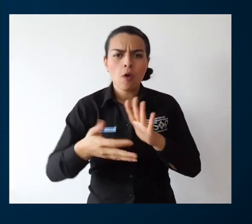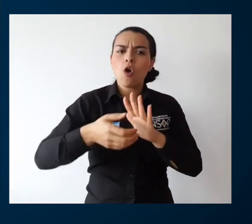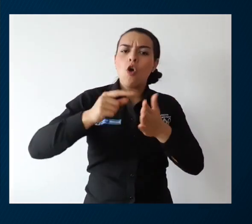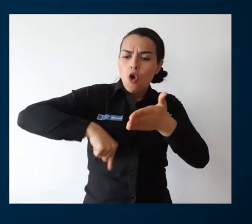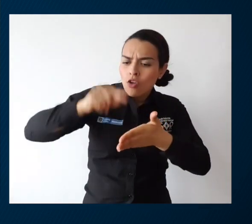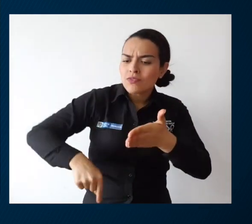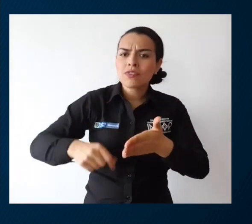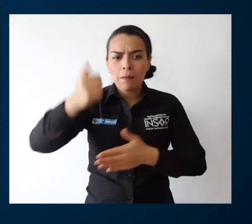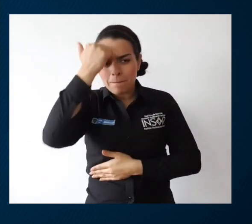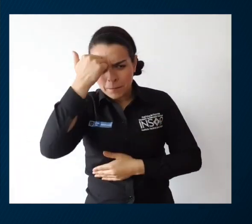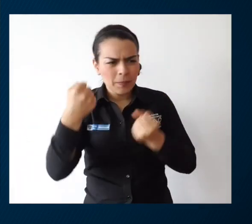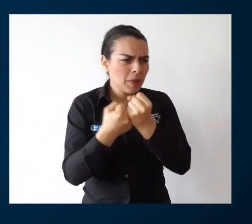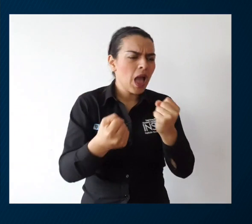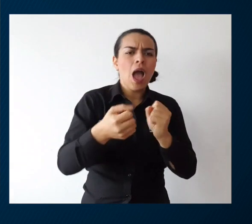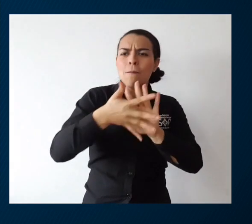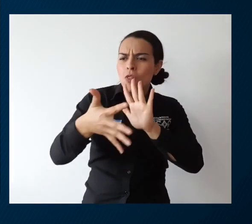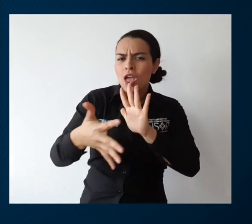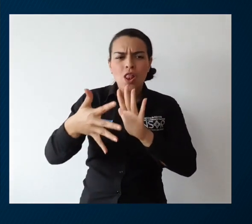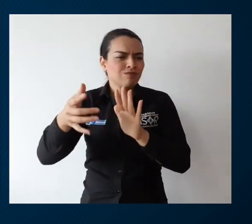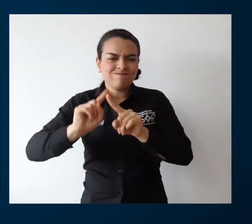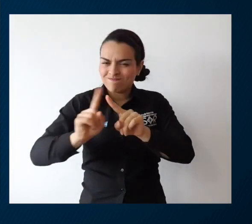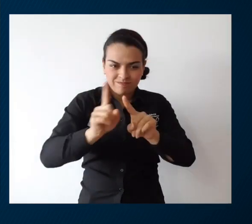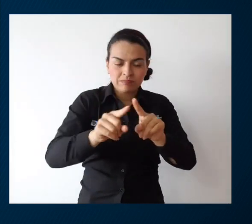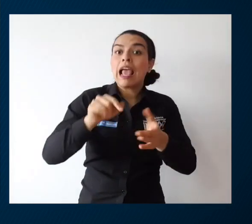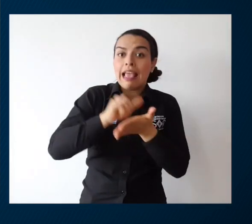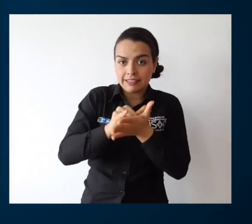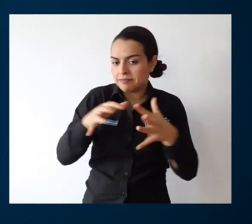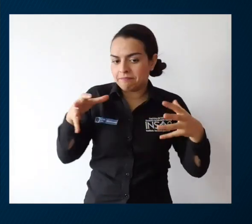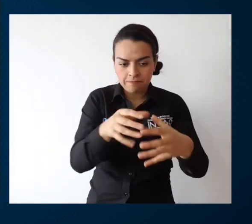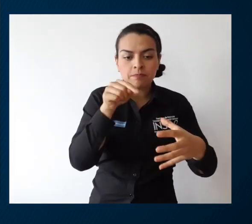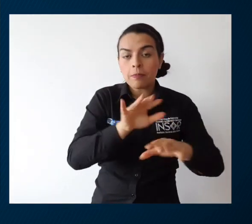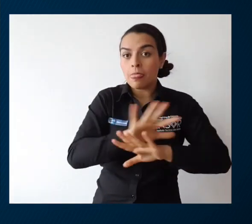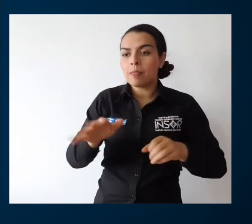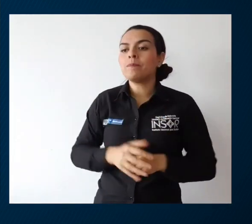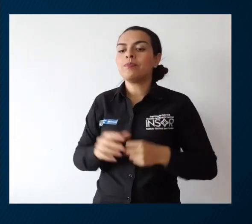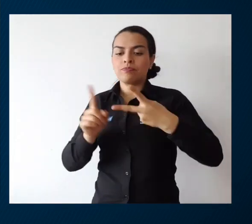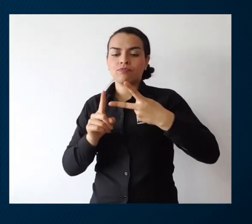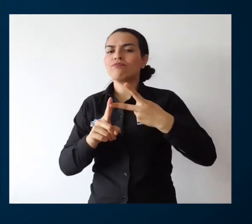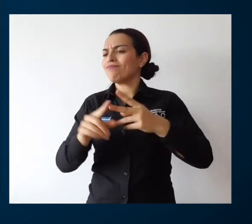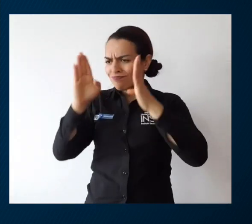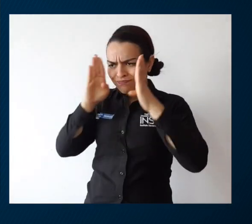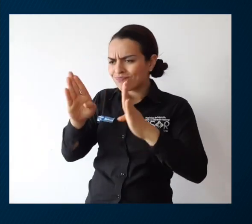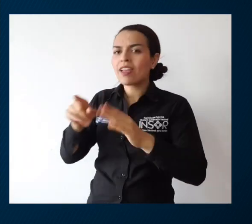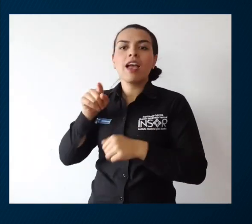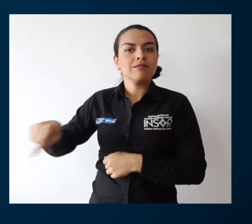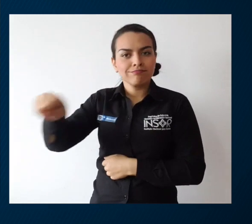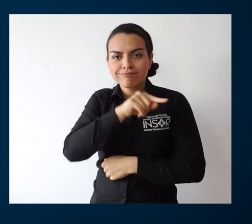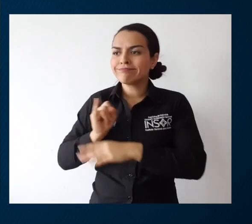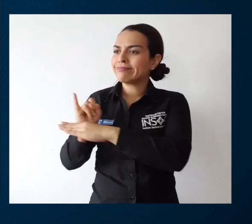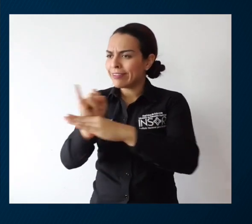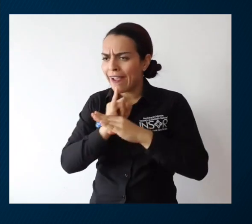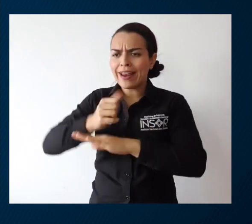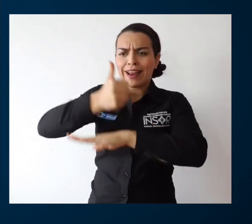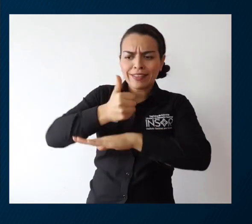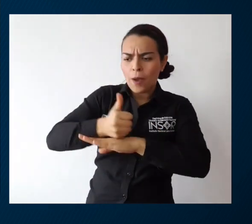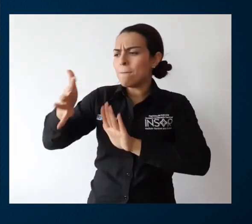contratación del personal de apoyo, modelos lingüísticos, intérpretes y demás. El segundo segmento de trabajo fue directamente con las instituciones educativas, con los